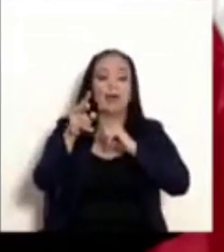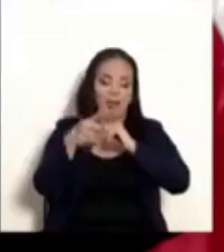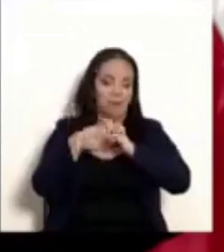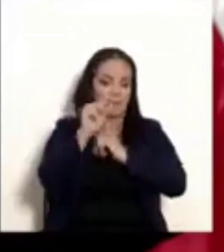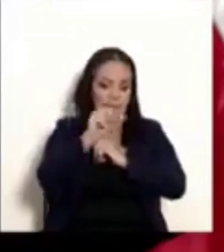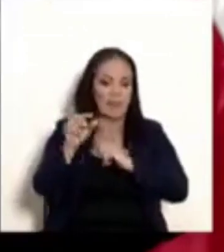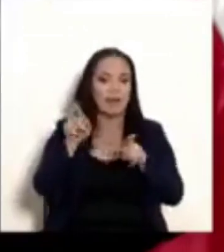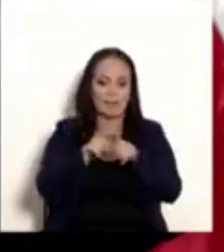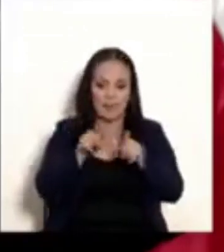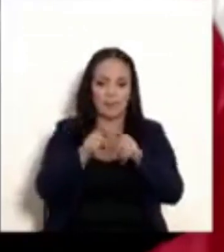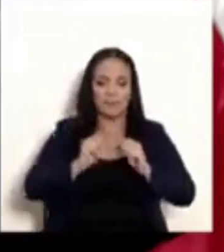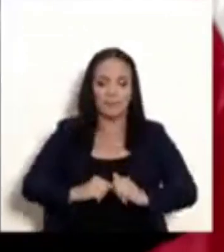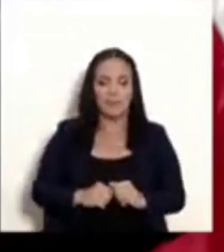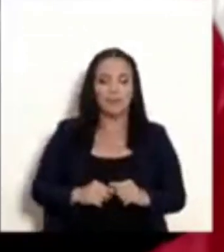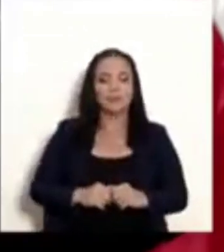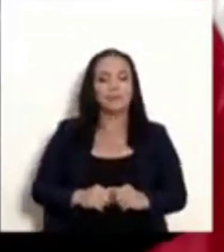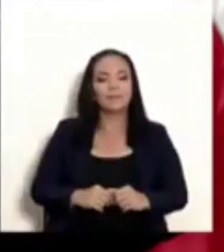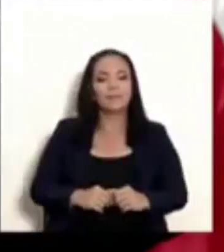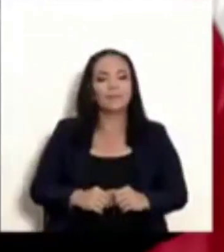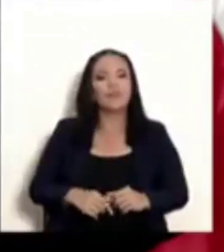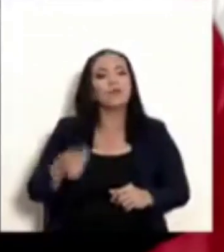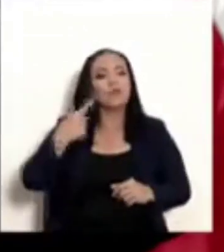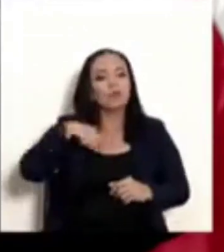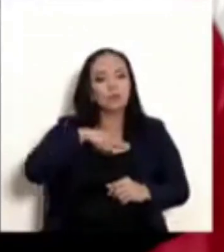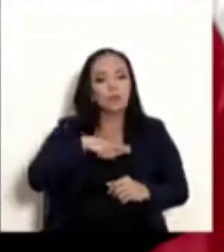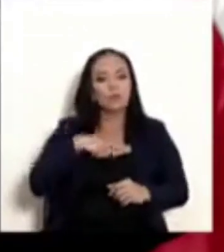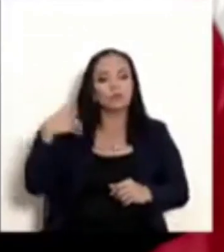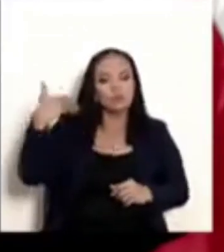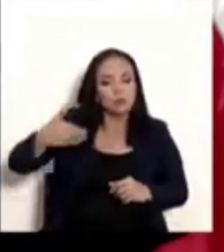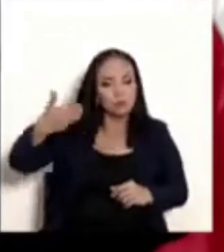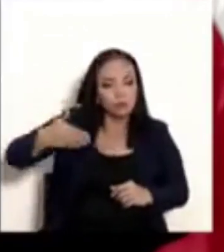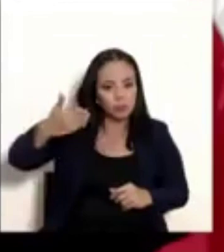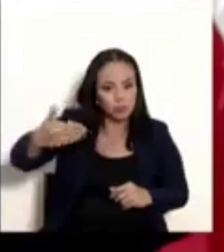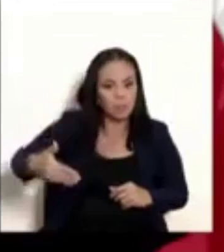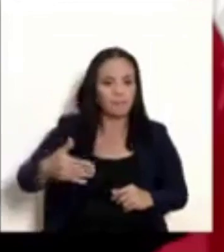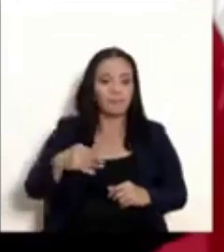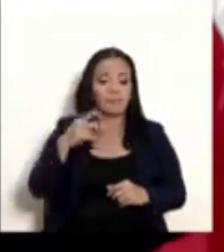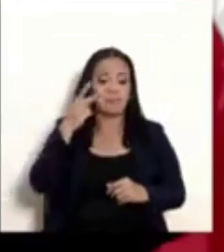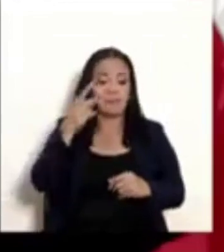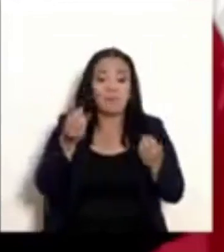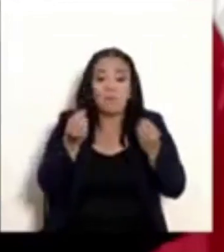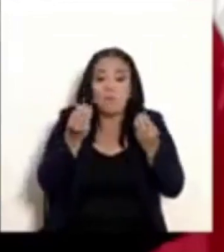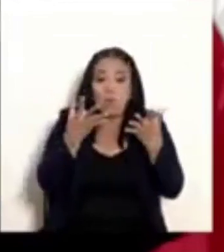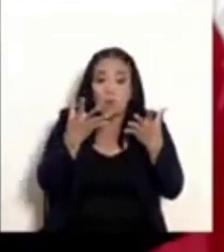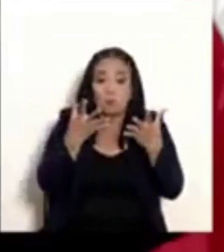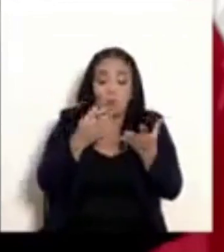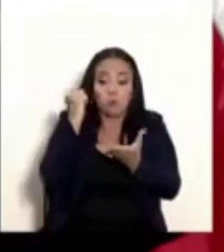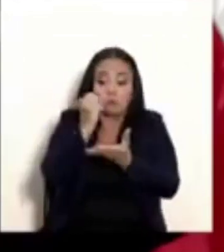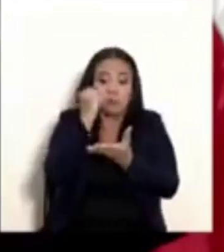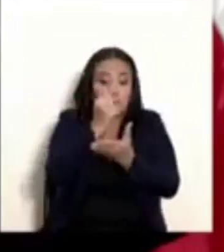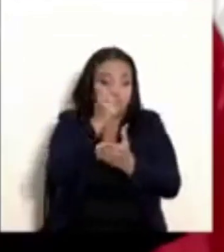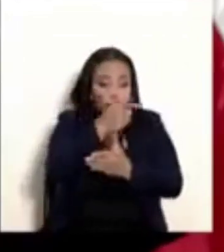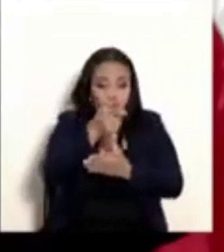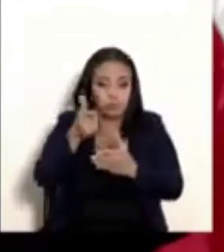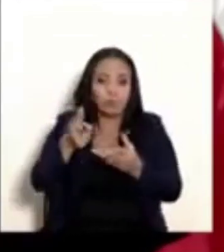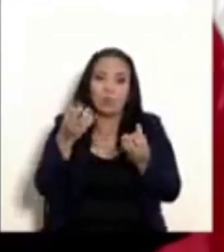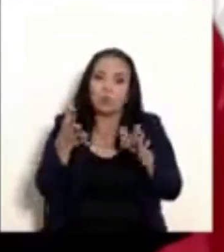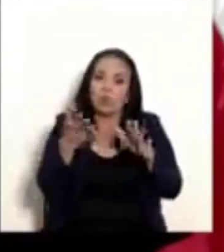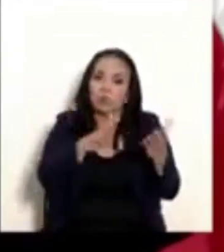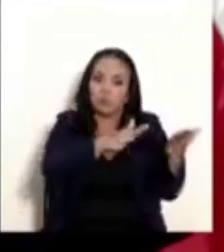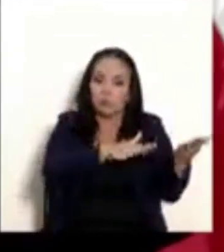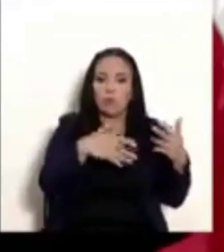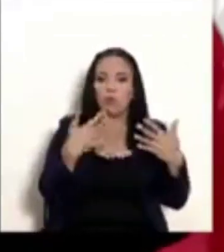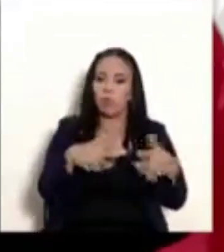Como lo hemos venido reiterando, la ola de homicidios sigue con un comportamiento que se